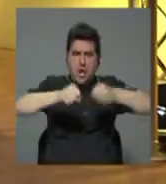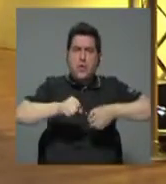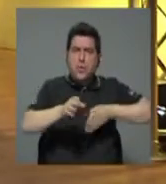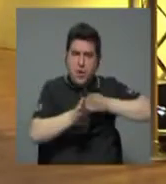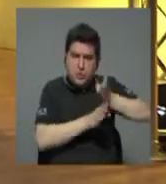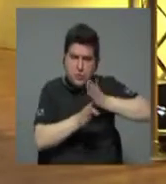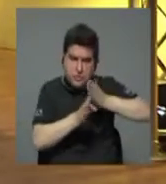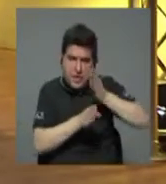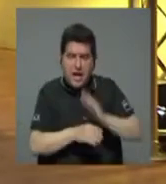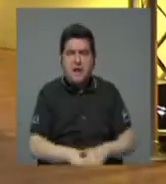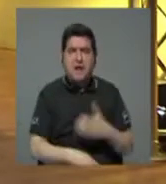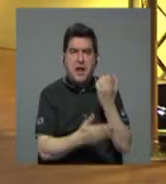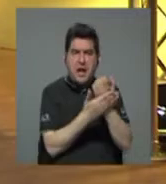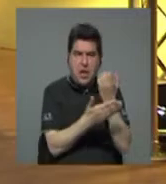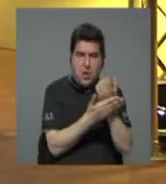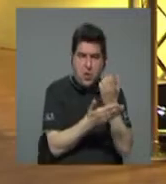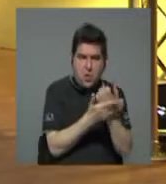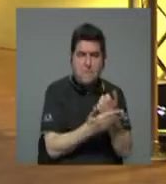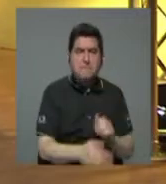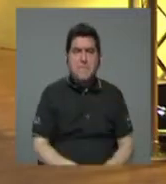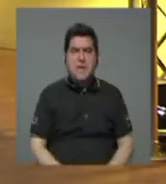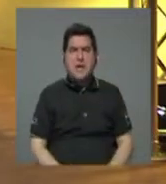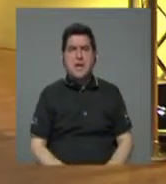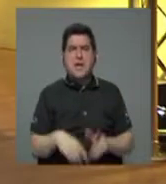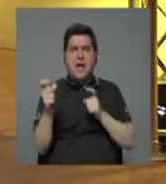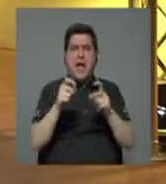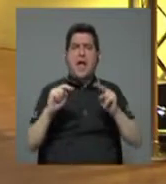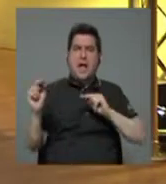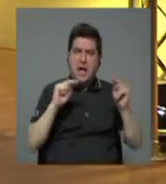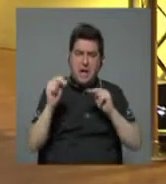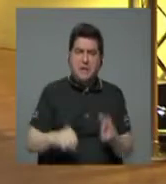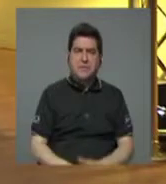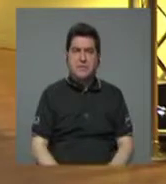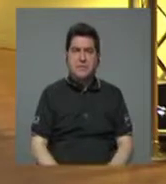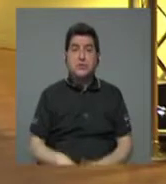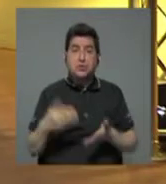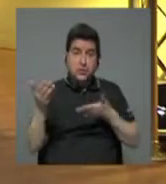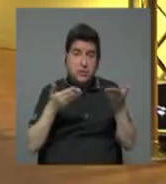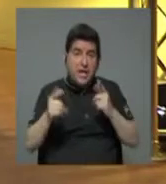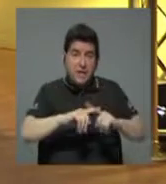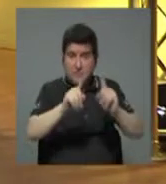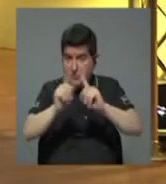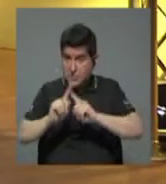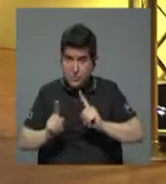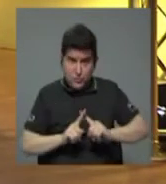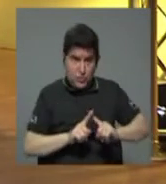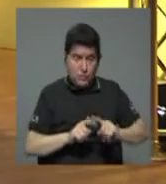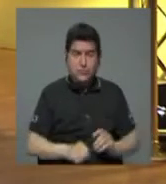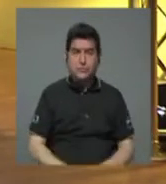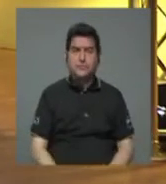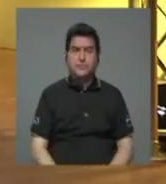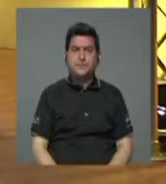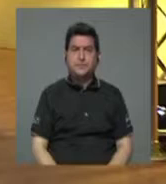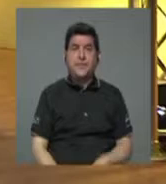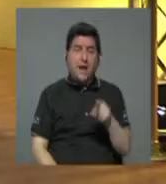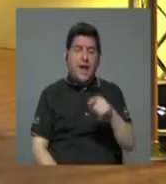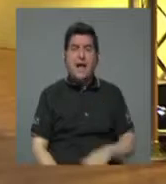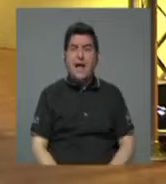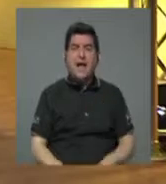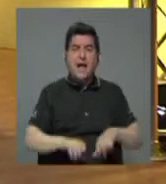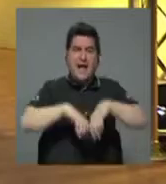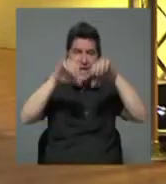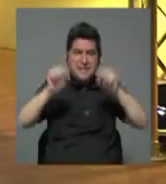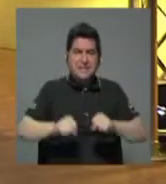carreras de economía, de carreras de administración de negocios, de carreras de servicios, Y entonces, en ese sentido, el régimen de zona franca ha